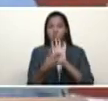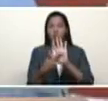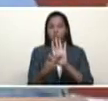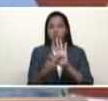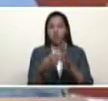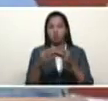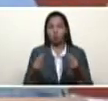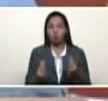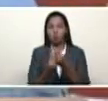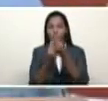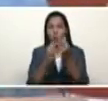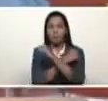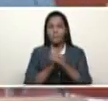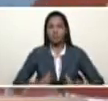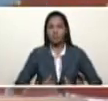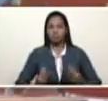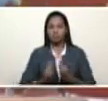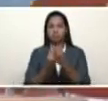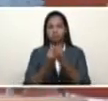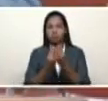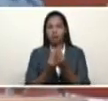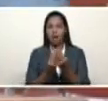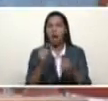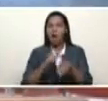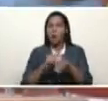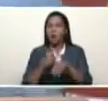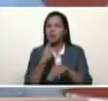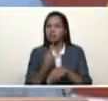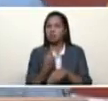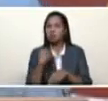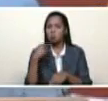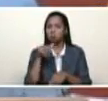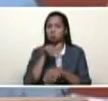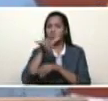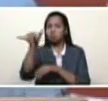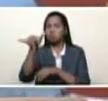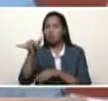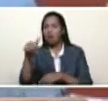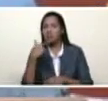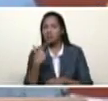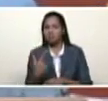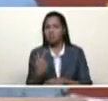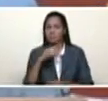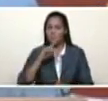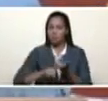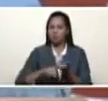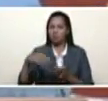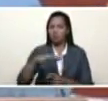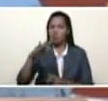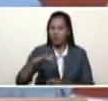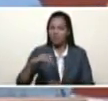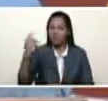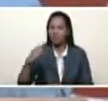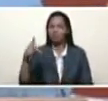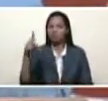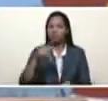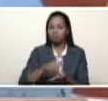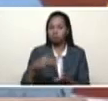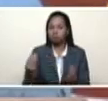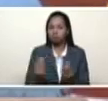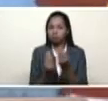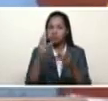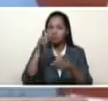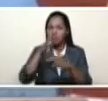militar. Y a la hora que dice Jaime Bailey que Silia estaba en República Dominicana, ¿dónde estaba Silia? Sentada a mi lado en el